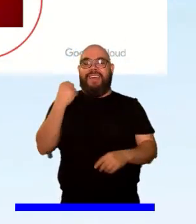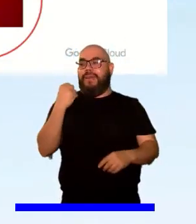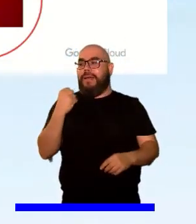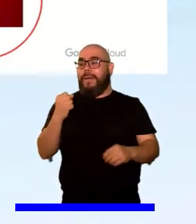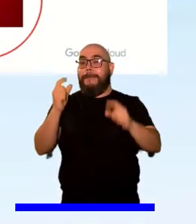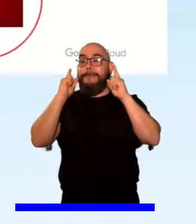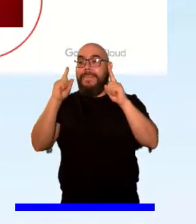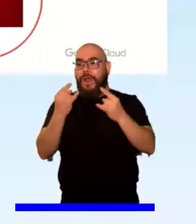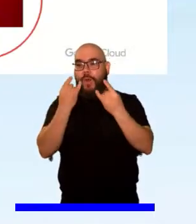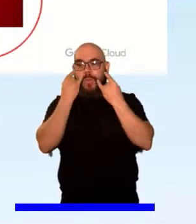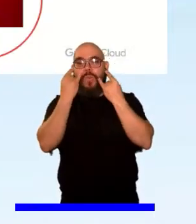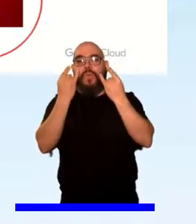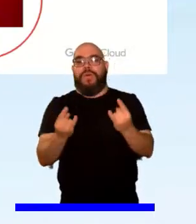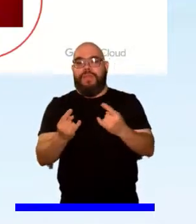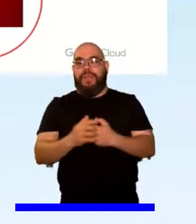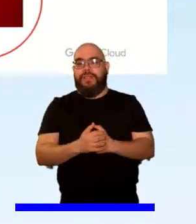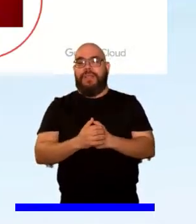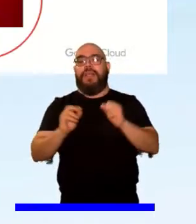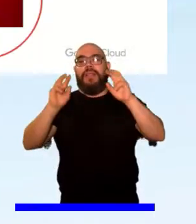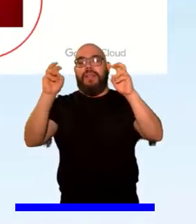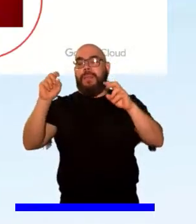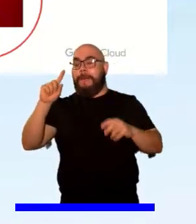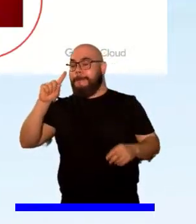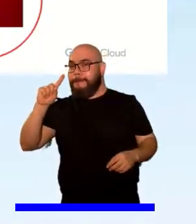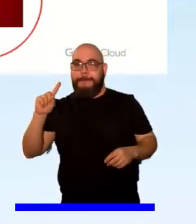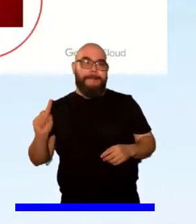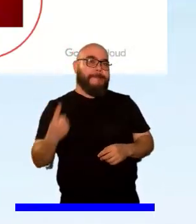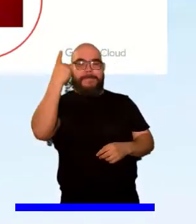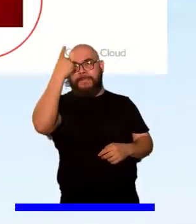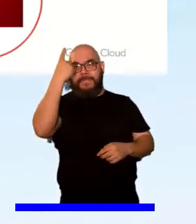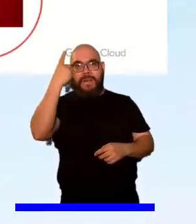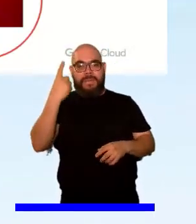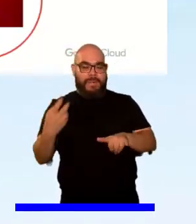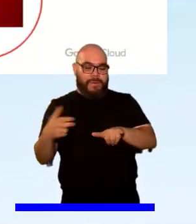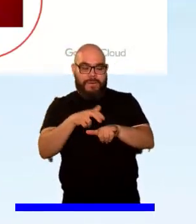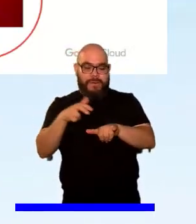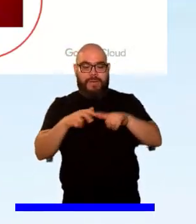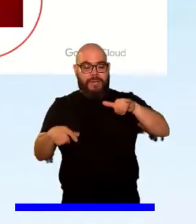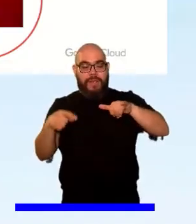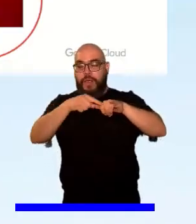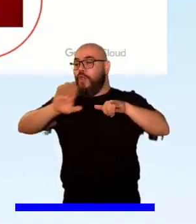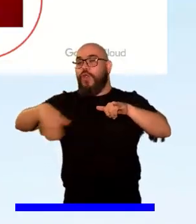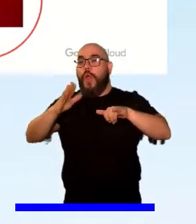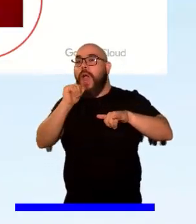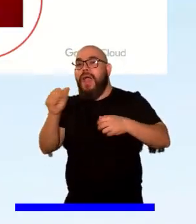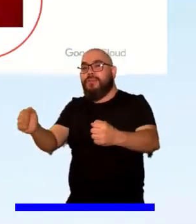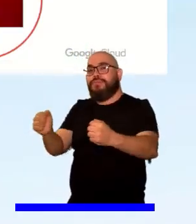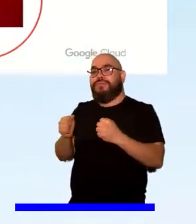hay algo interesante. Ese va a ser el primer vuelo no tripulado que va a haber comercial.